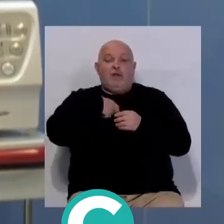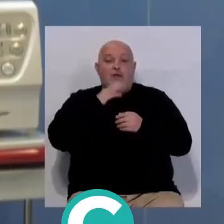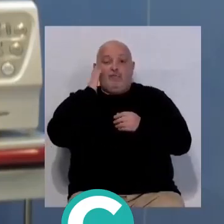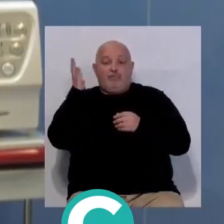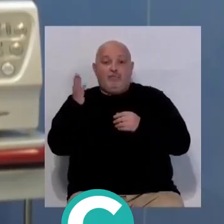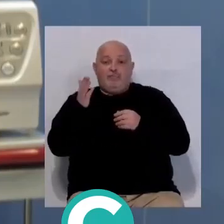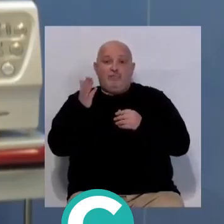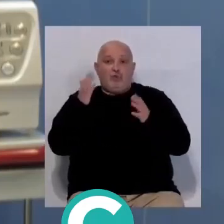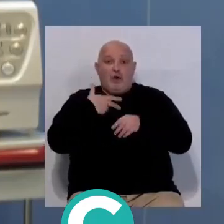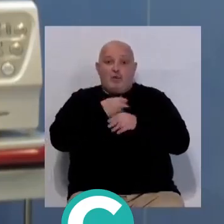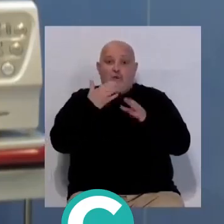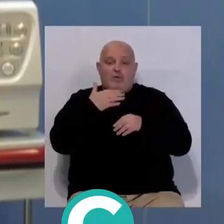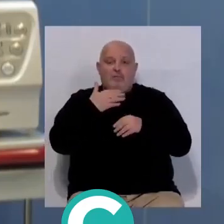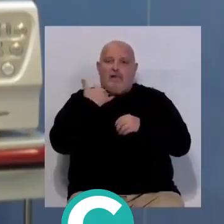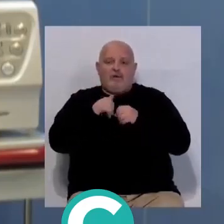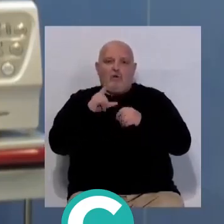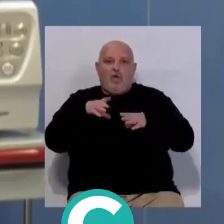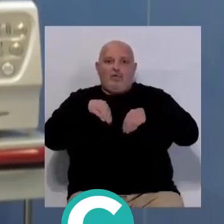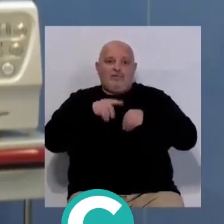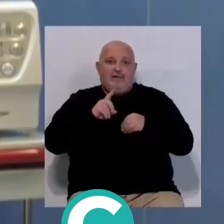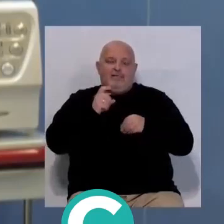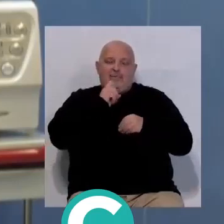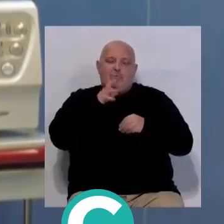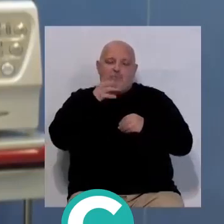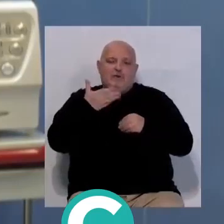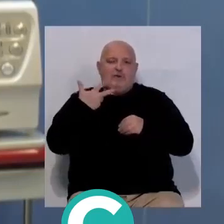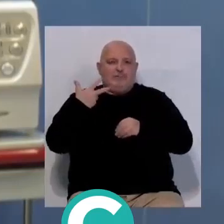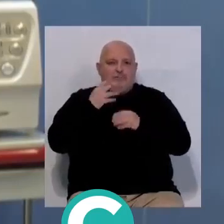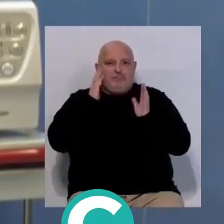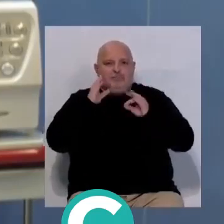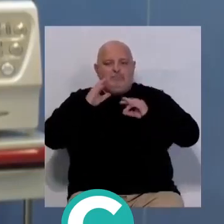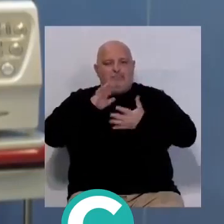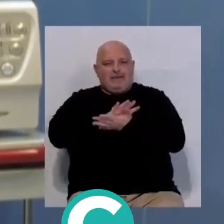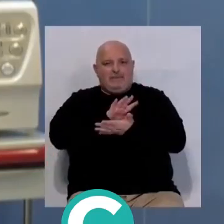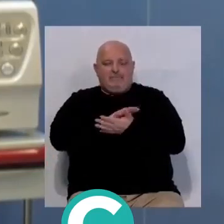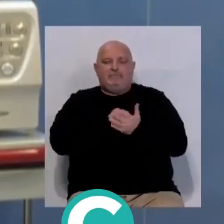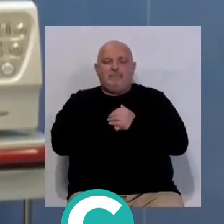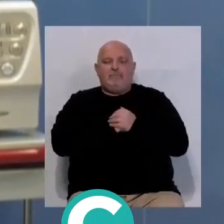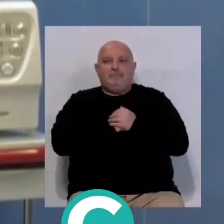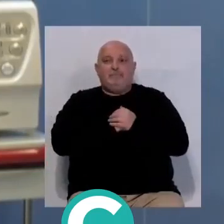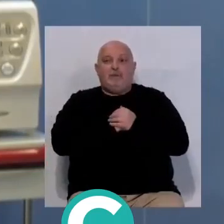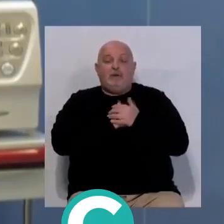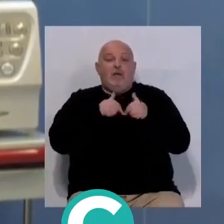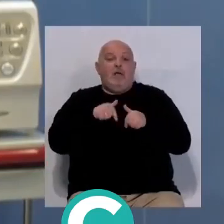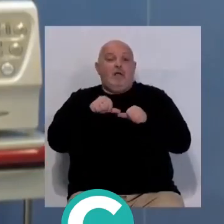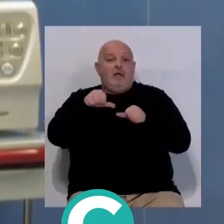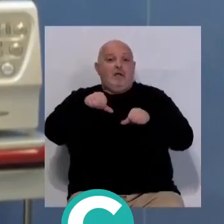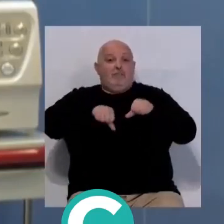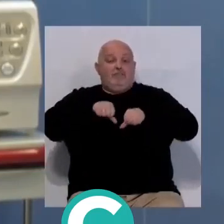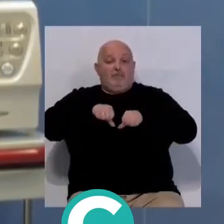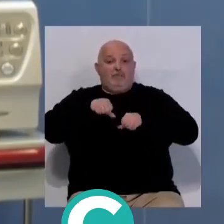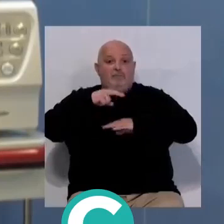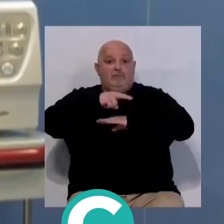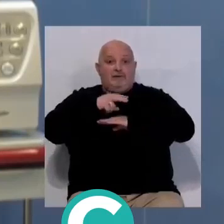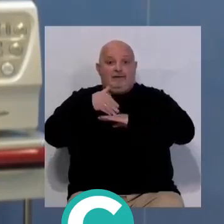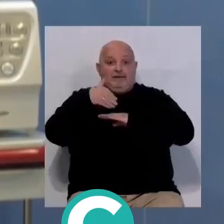sedado muy probablemente no vaya a tolerar esa exploración. Aquí tenemos la fortuna de que vamos a tener un quirófano a nuestra